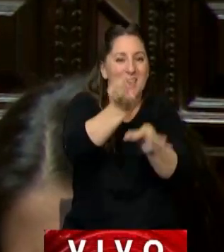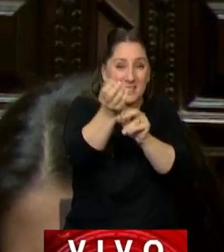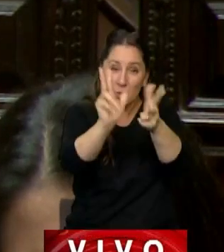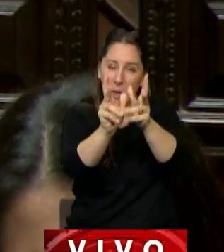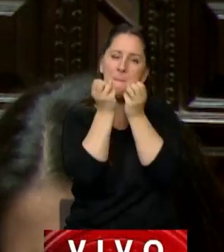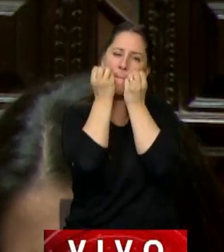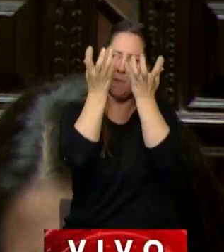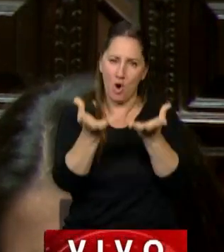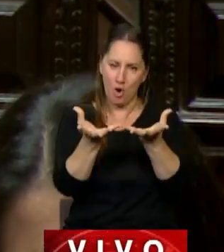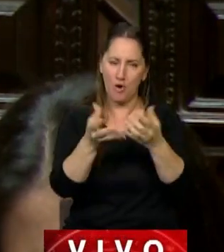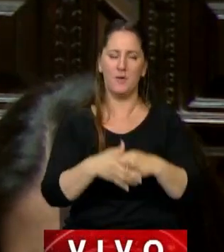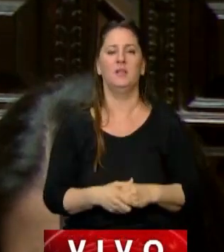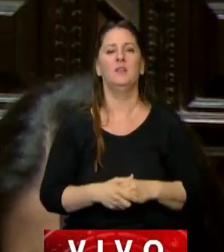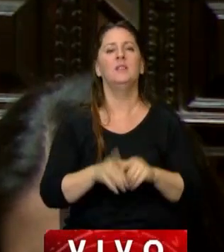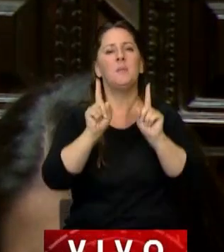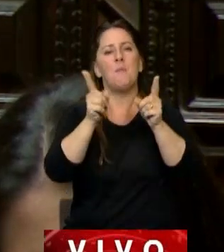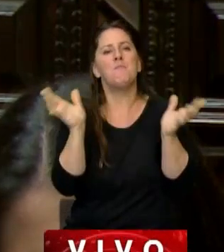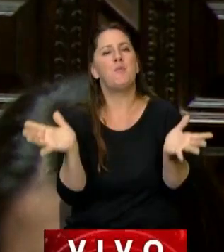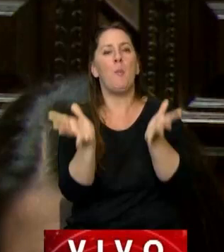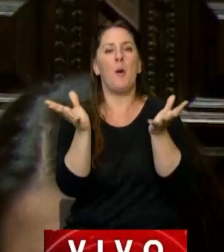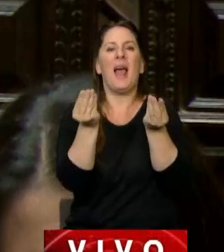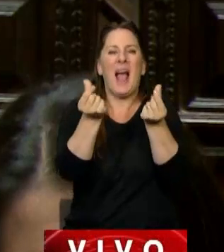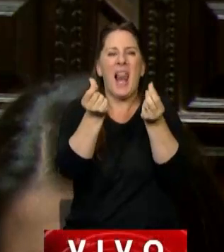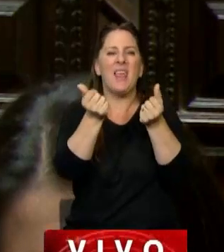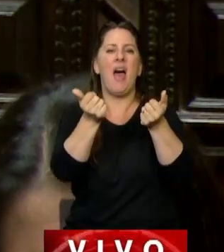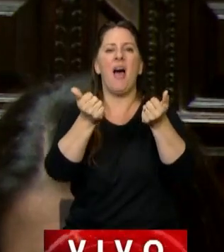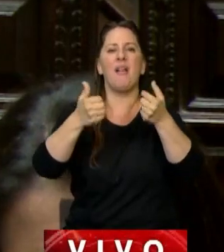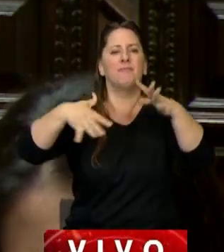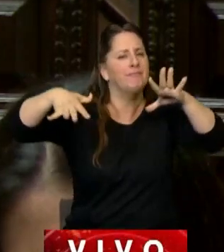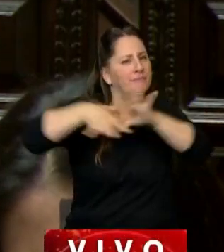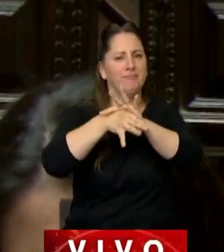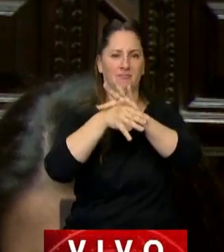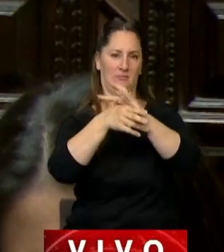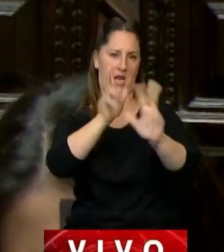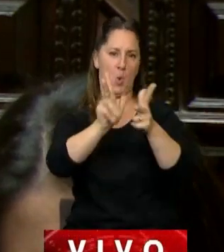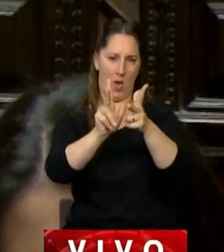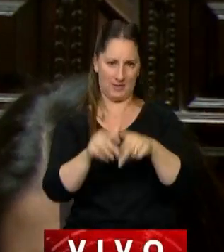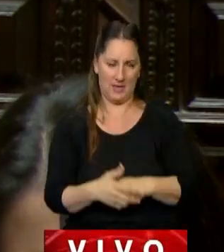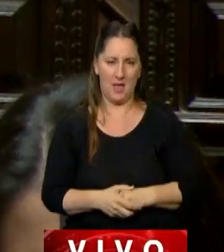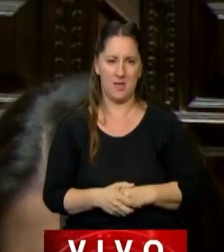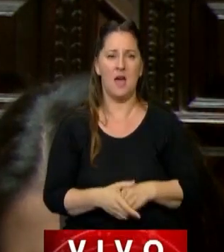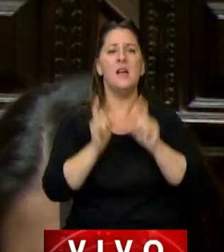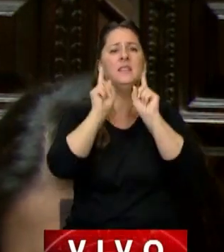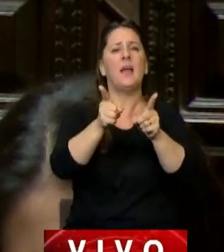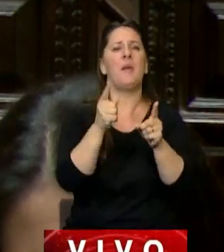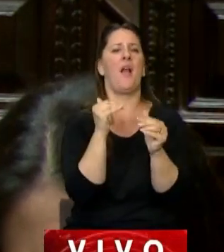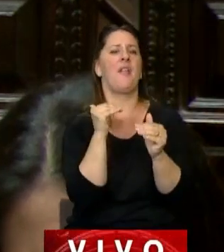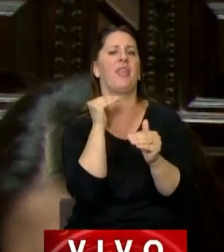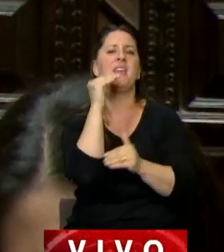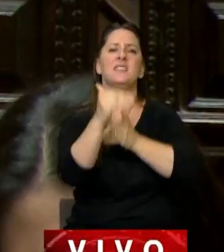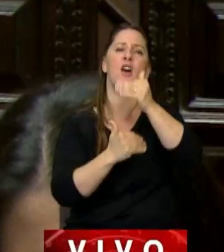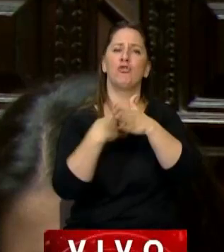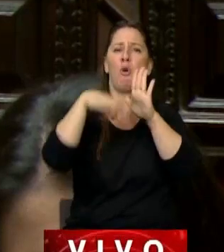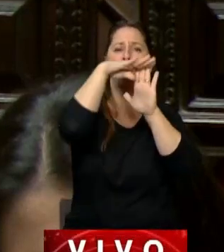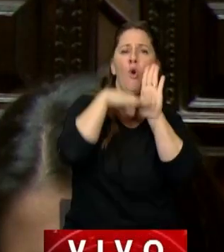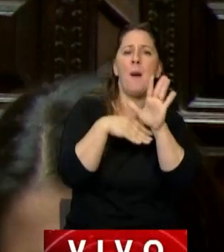lengua de señas argentinas, a promover una mejor calidad de la interpretación de lengua de señas, así también como el desarrollo de